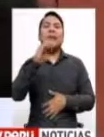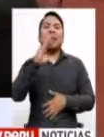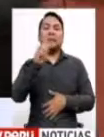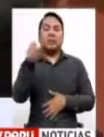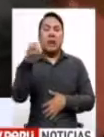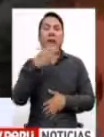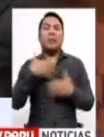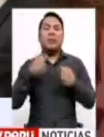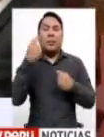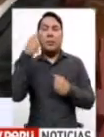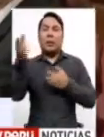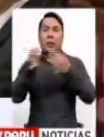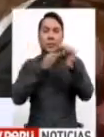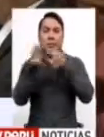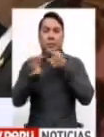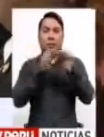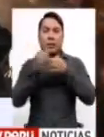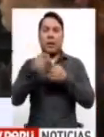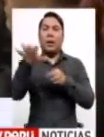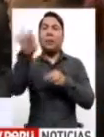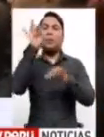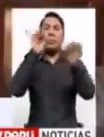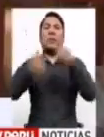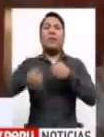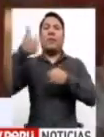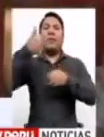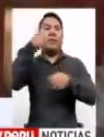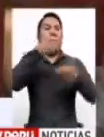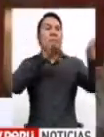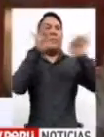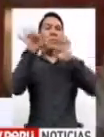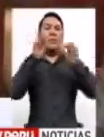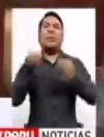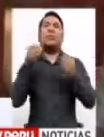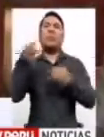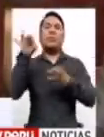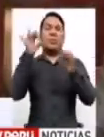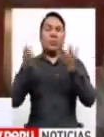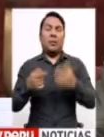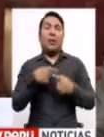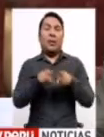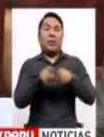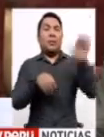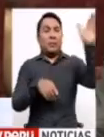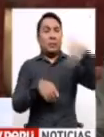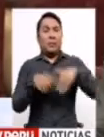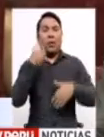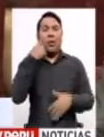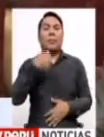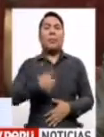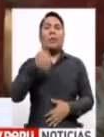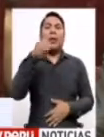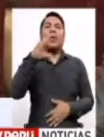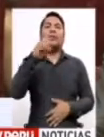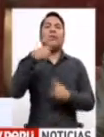la designación de funcionarios que están cuestionados. También será citada la presidenta del CONCITEC